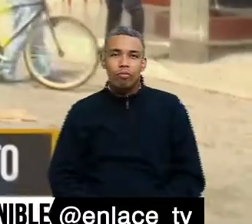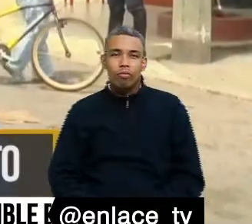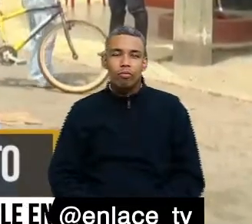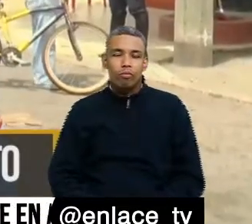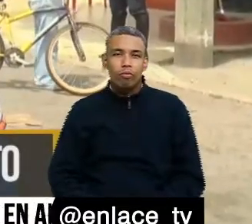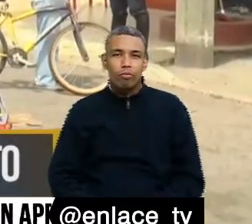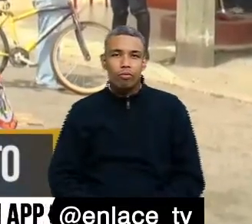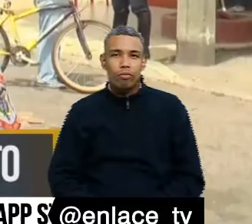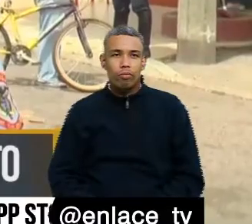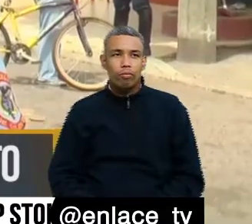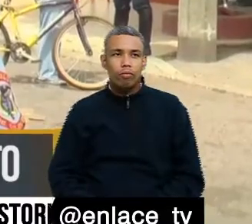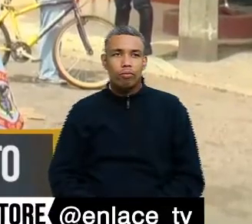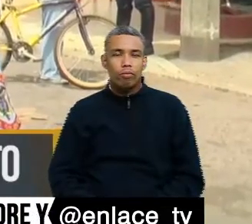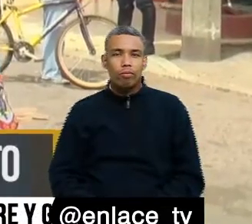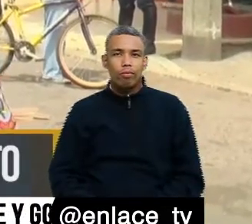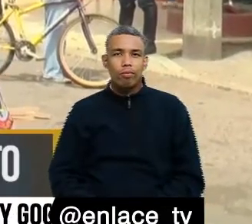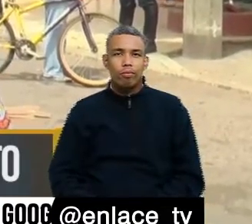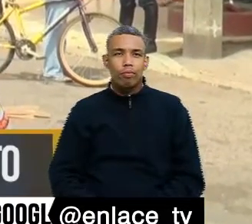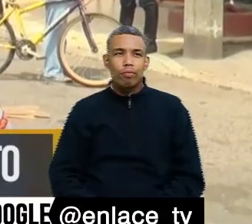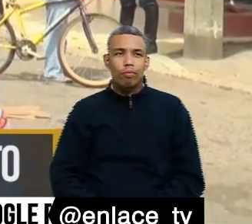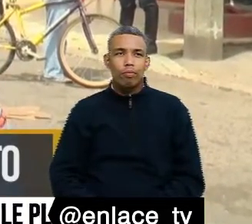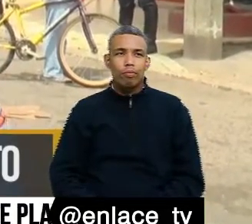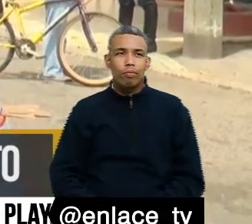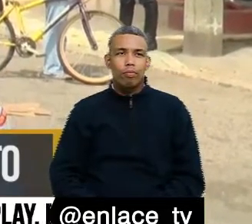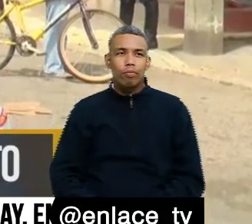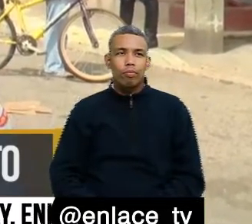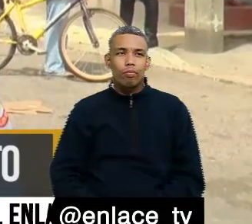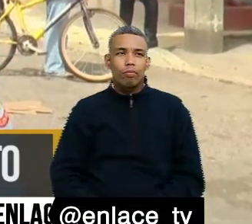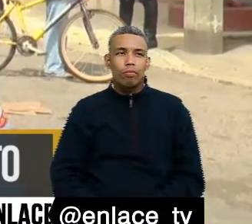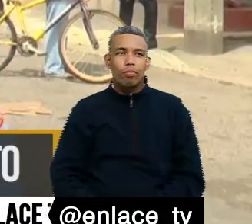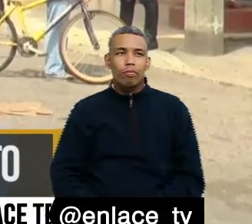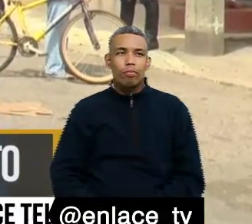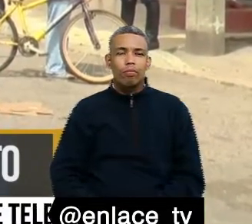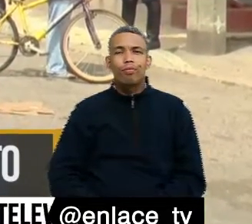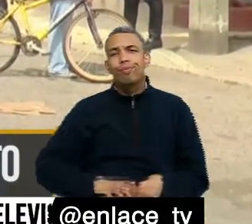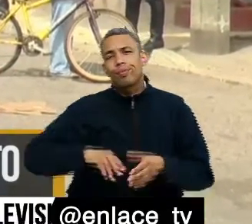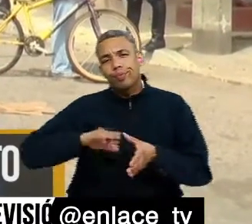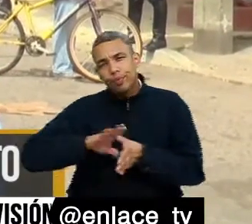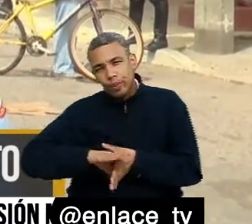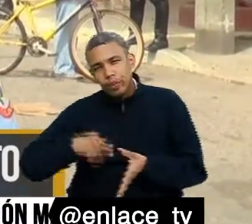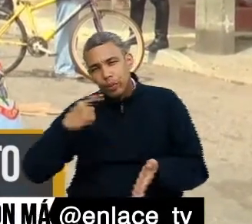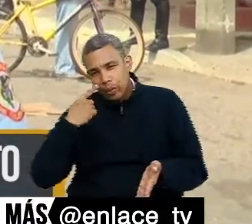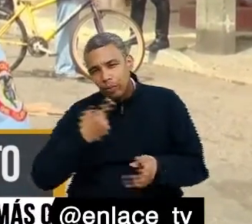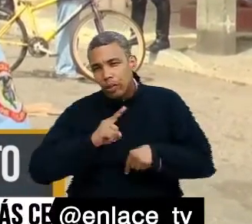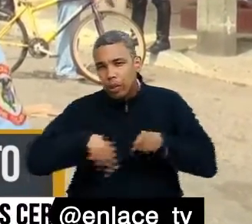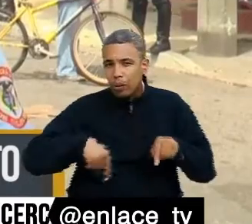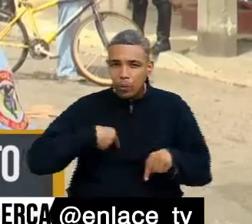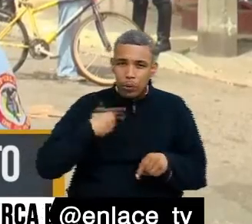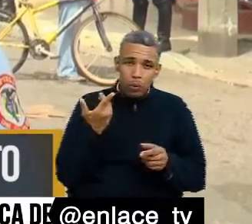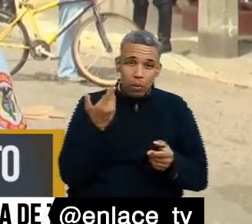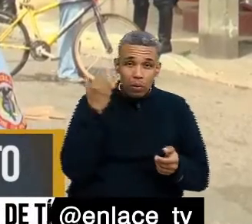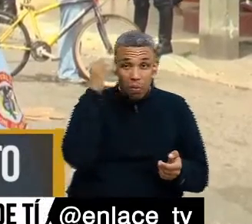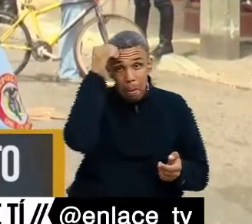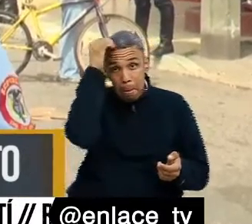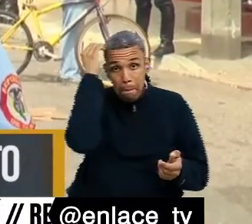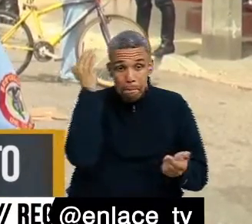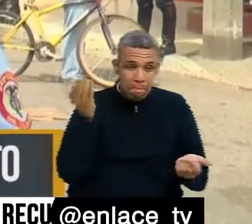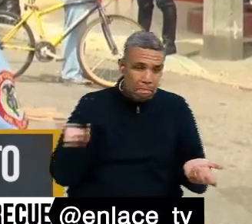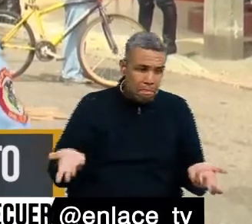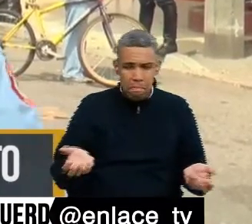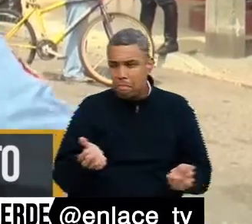Que nosotros los conductores tenemos de pronto en común es el falta de conocimiento. El no tener conocimiento de la norma como